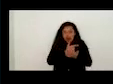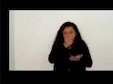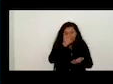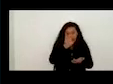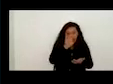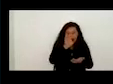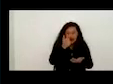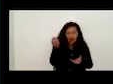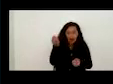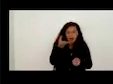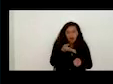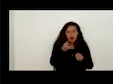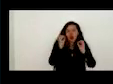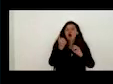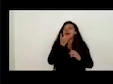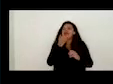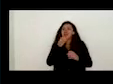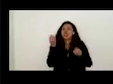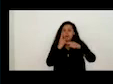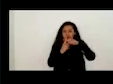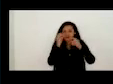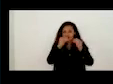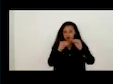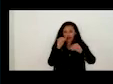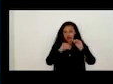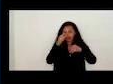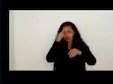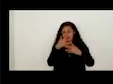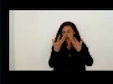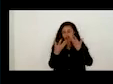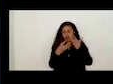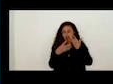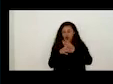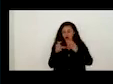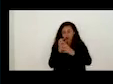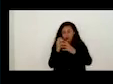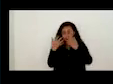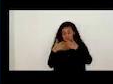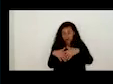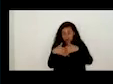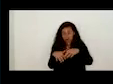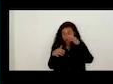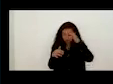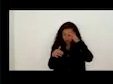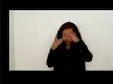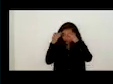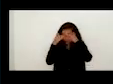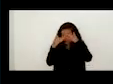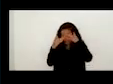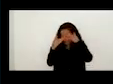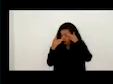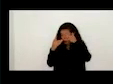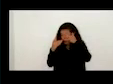o azúcares añadidos en productos industrializados que pueden con el paso del tiempo generar problemas de